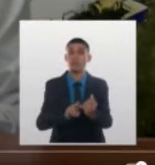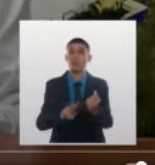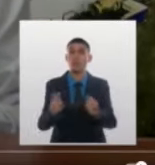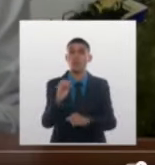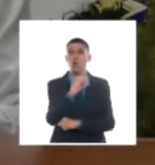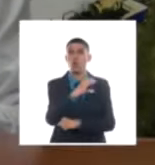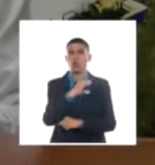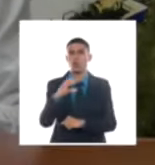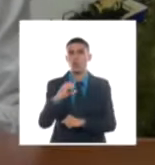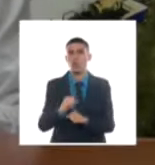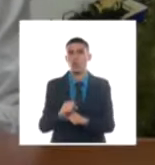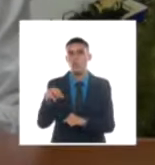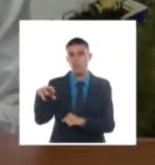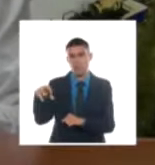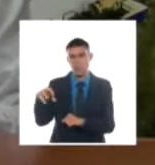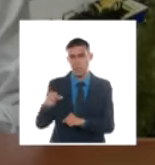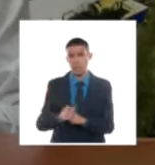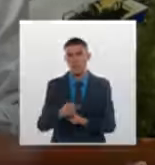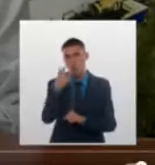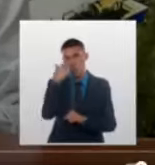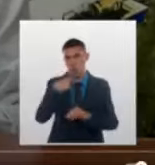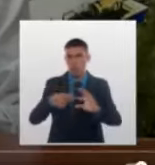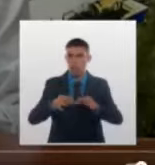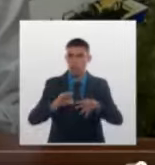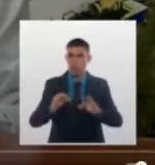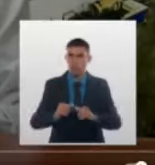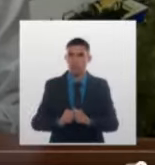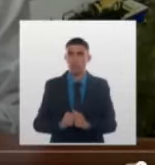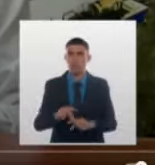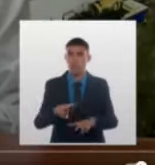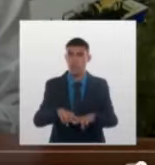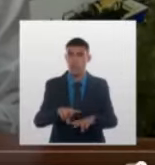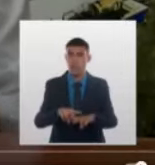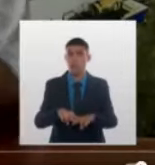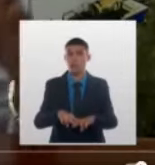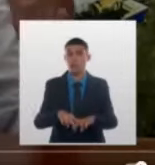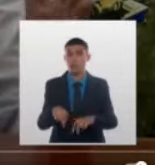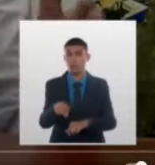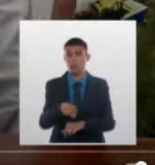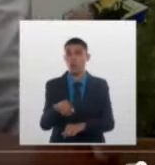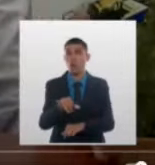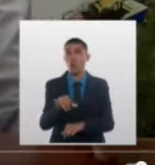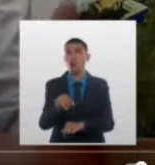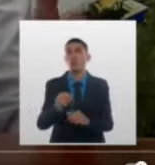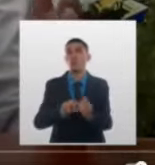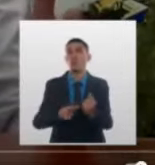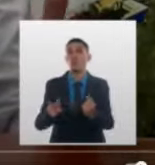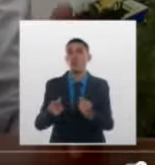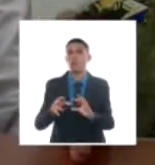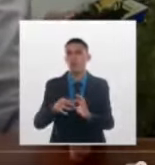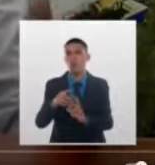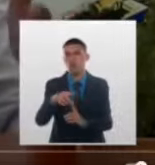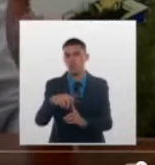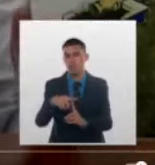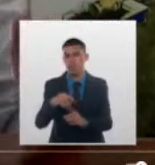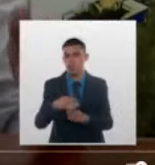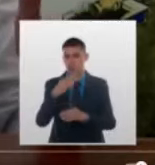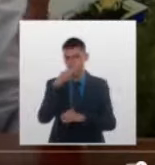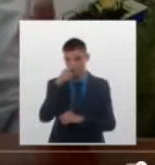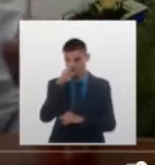occidentales, me refiero a Pinar del Río, Artemisa y La Habana, y las provincias orientales, que me refiero a Guantánamo,